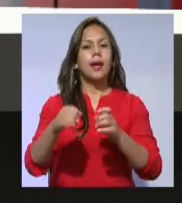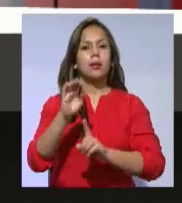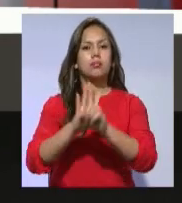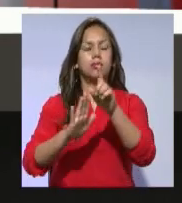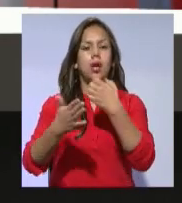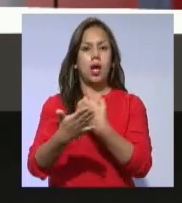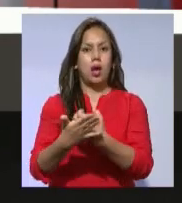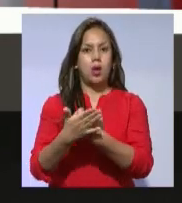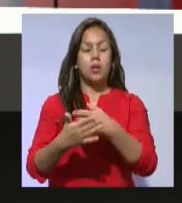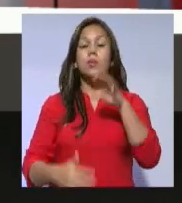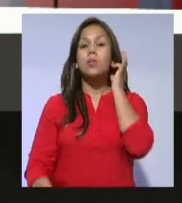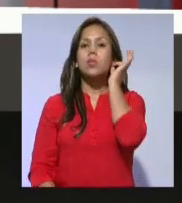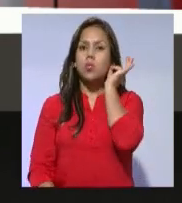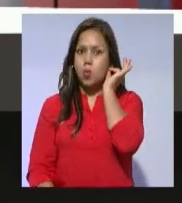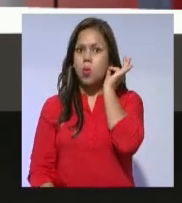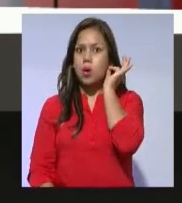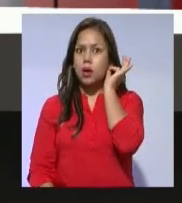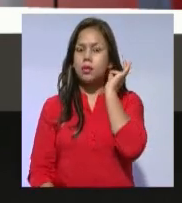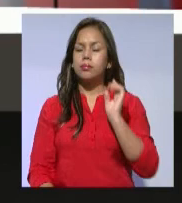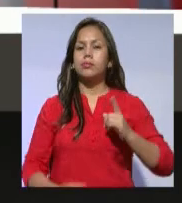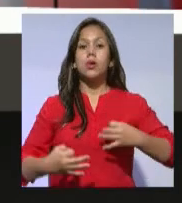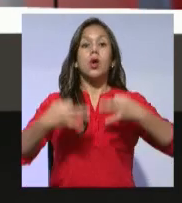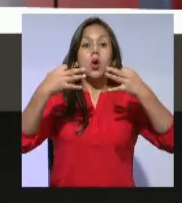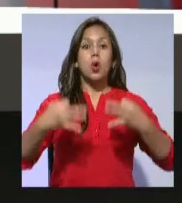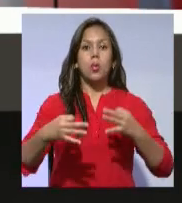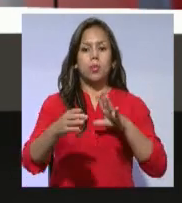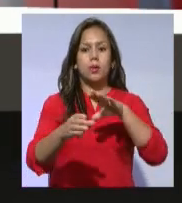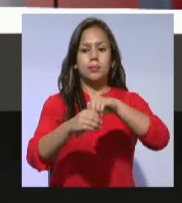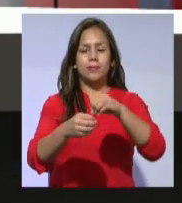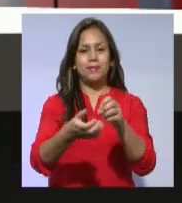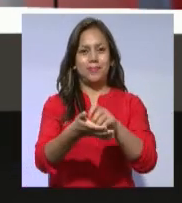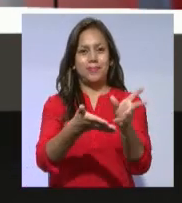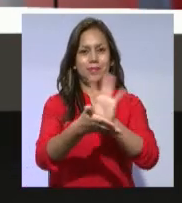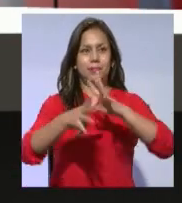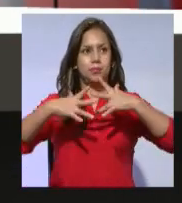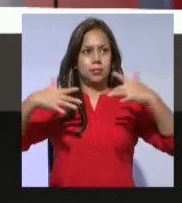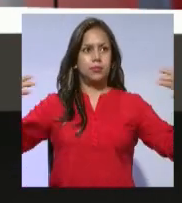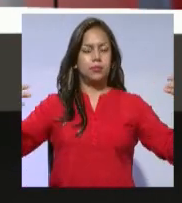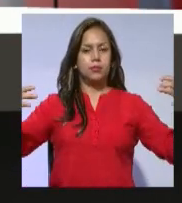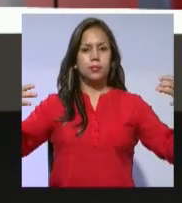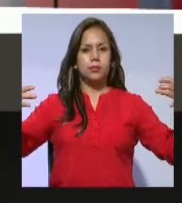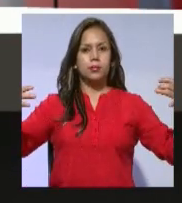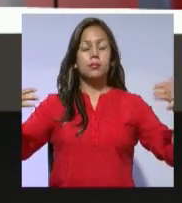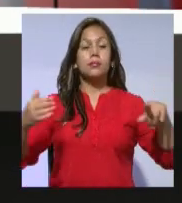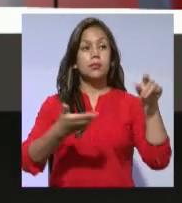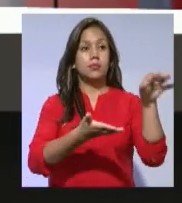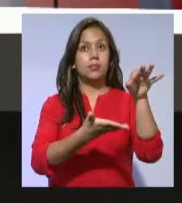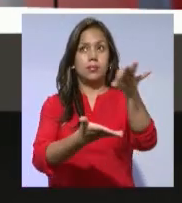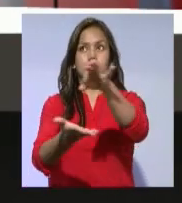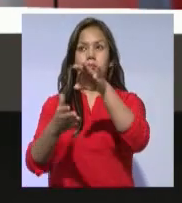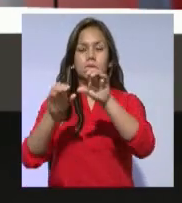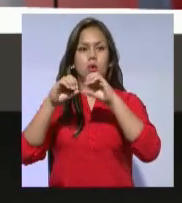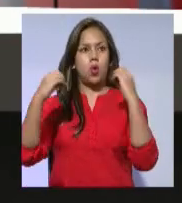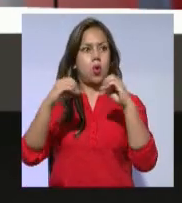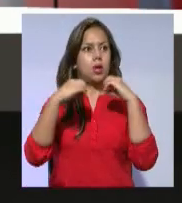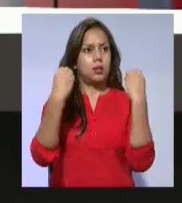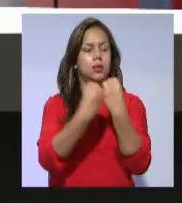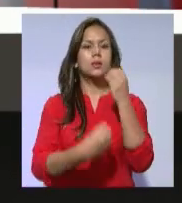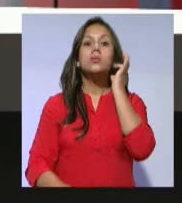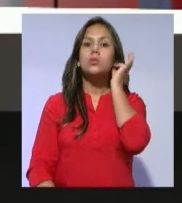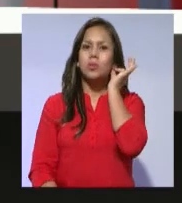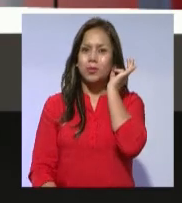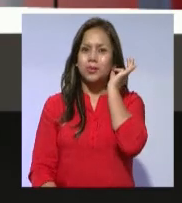político de la mujer el evento se cumplió en el salón josé mejía lequerica de la asamblea con la presencia de representantes de organizaciones de mujeres